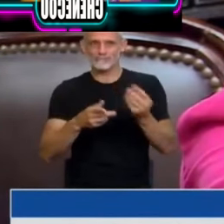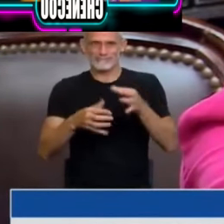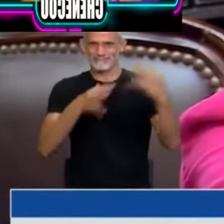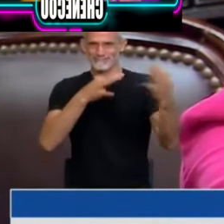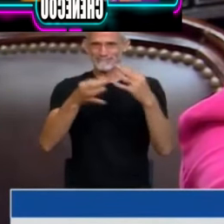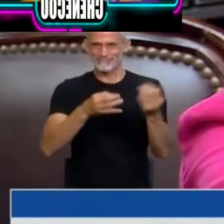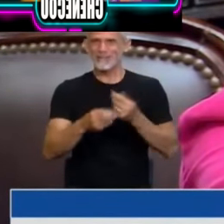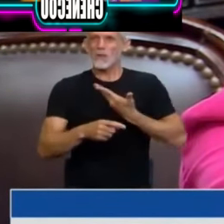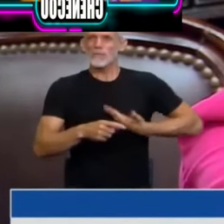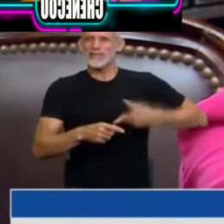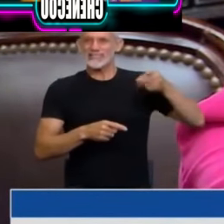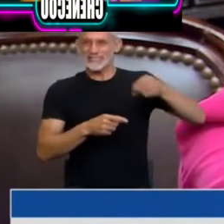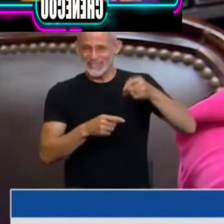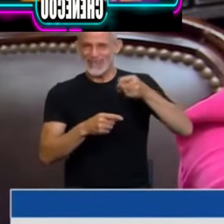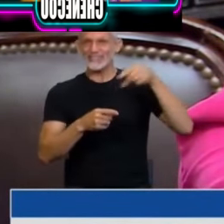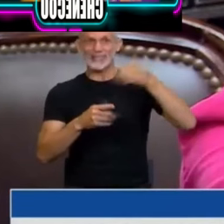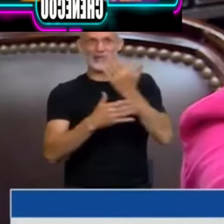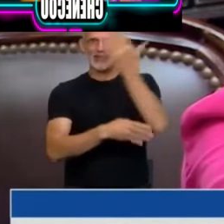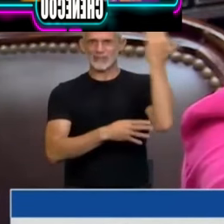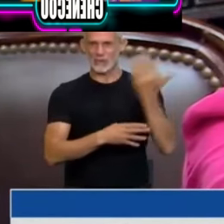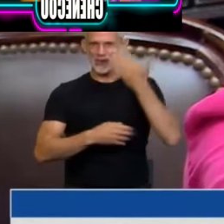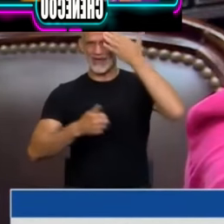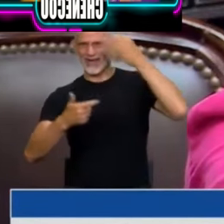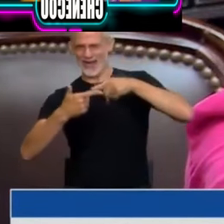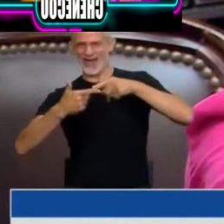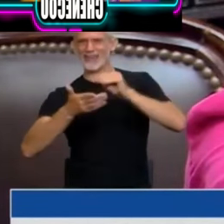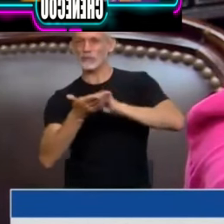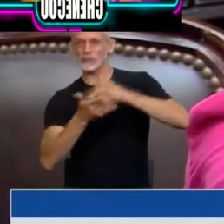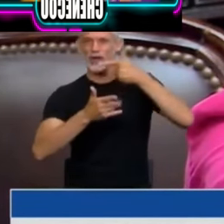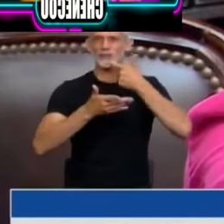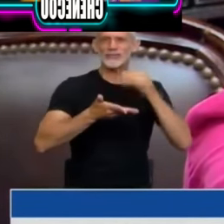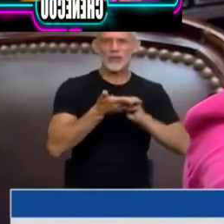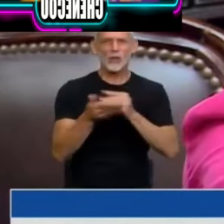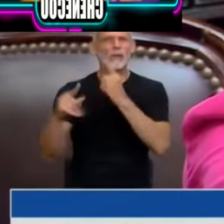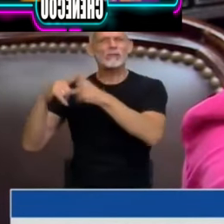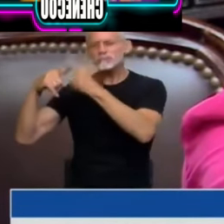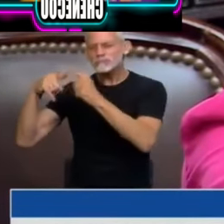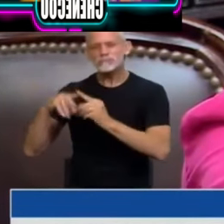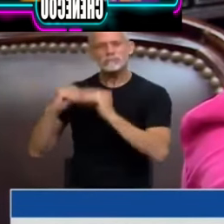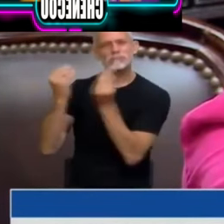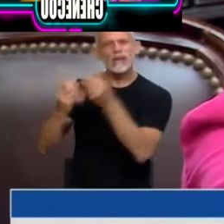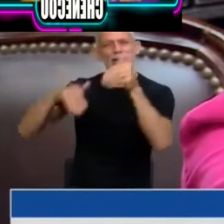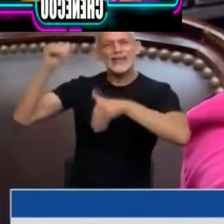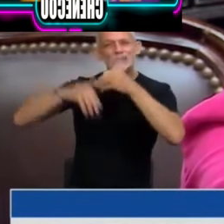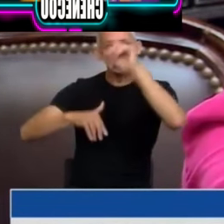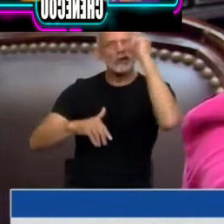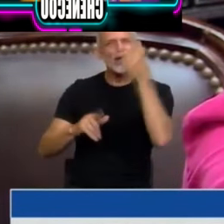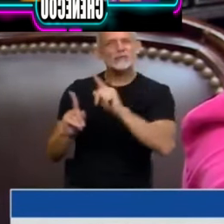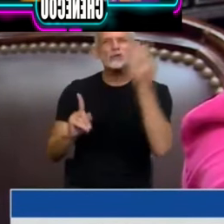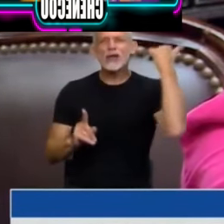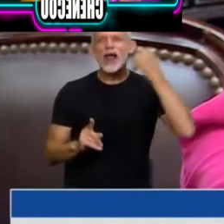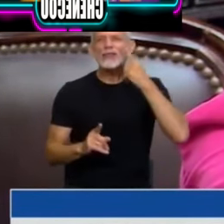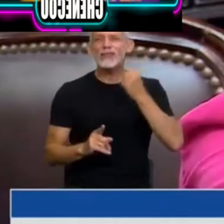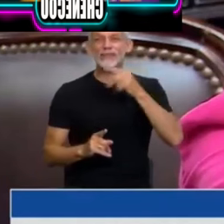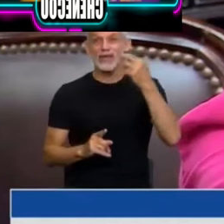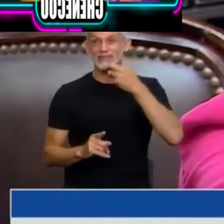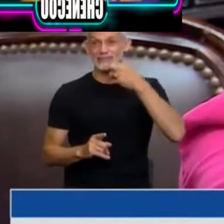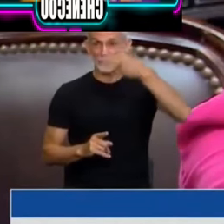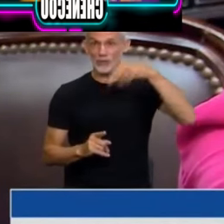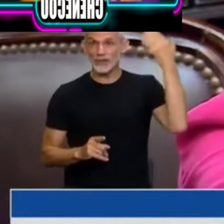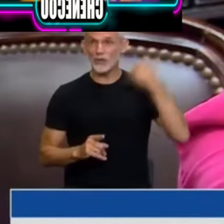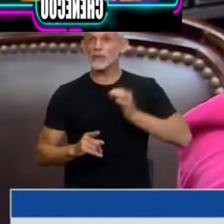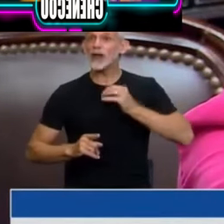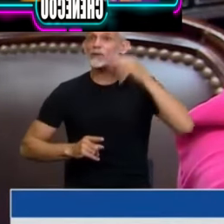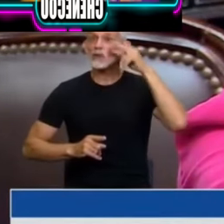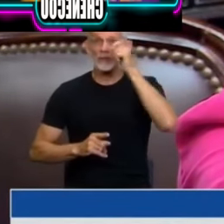designada por la Presidencia de la Asamblea para efectuar la sumatoria del resultado de las elecciones nacionales del 19 de noviembre